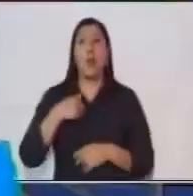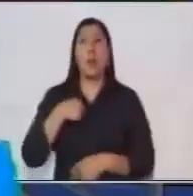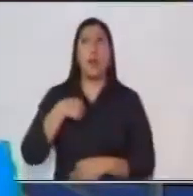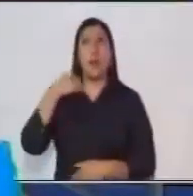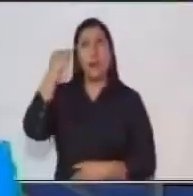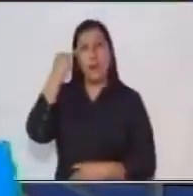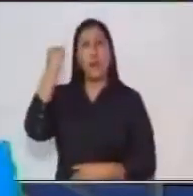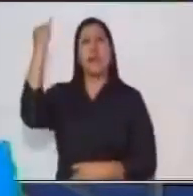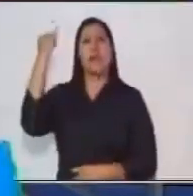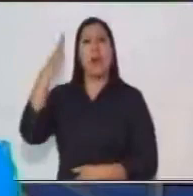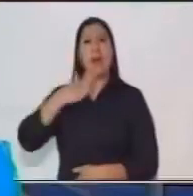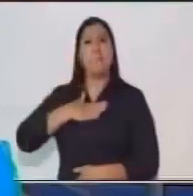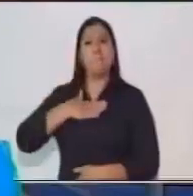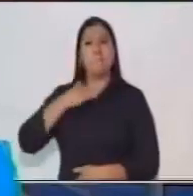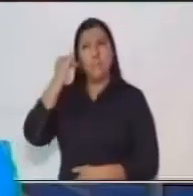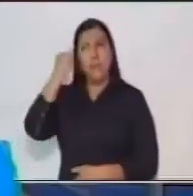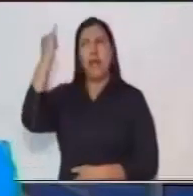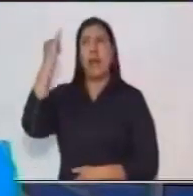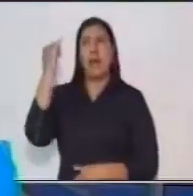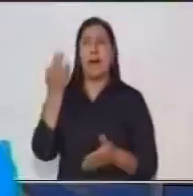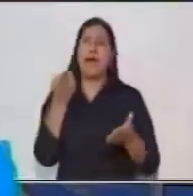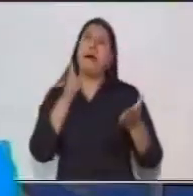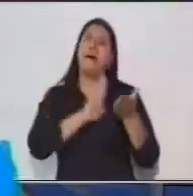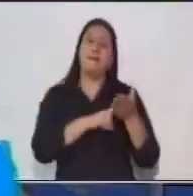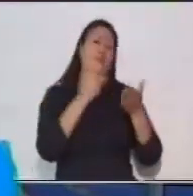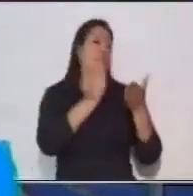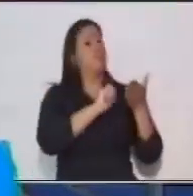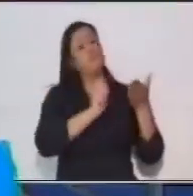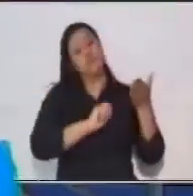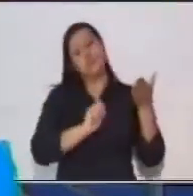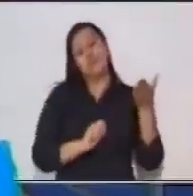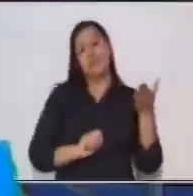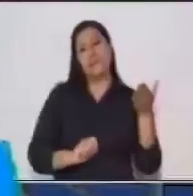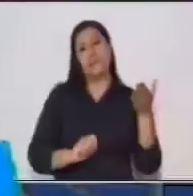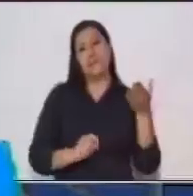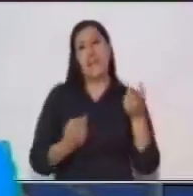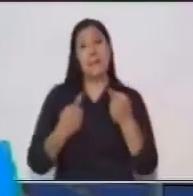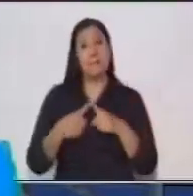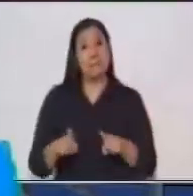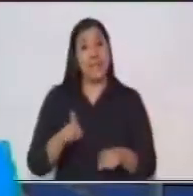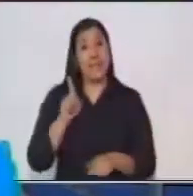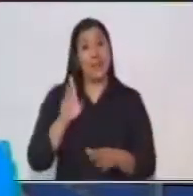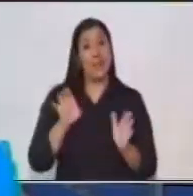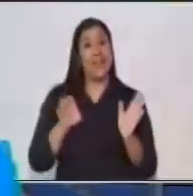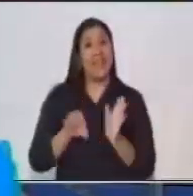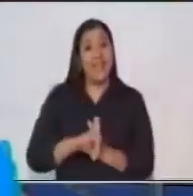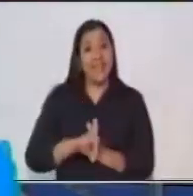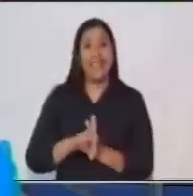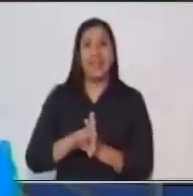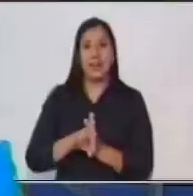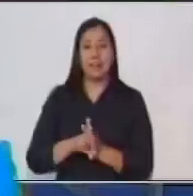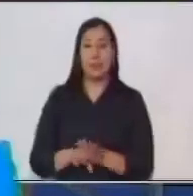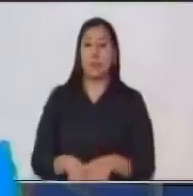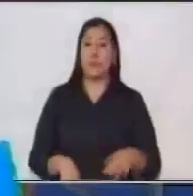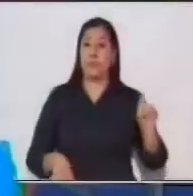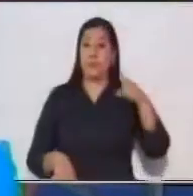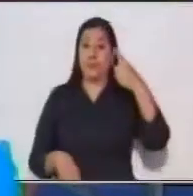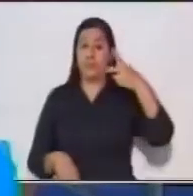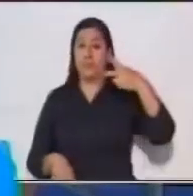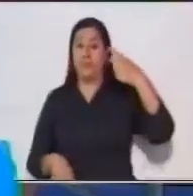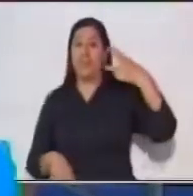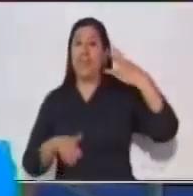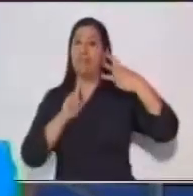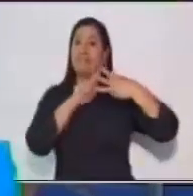mi imaginación. Pero un ejemplo vamos a tener acá de estos tres componentes del